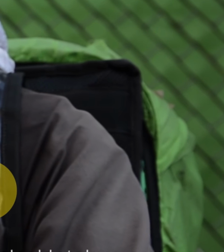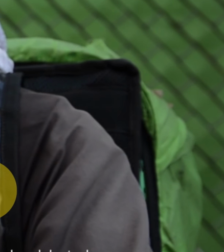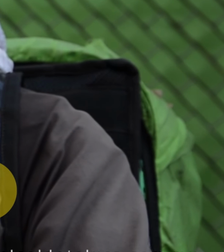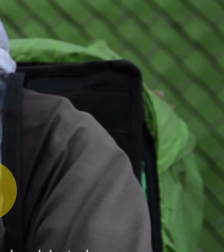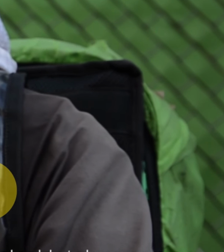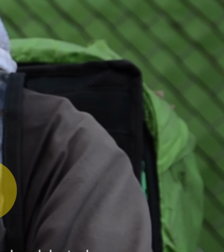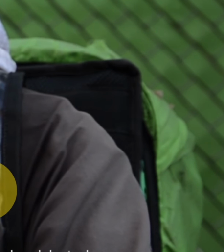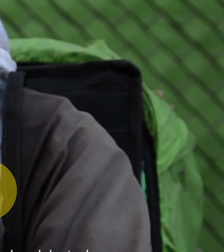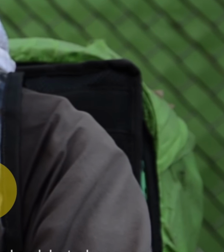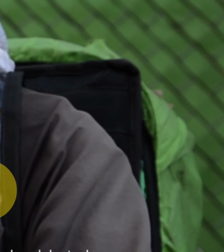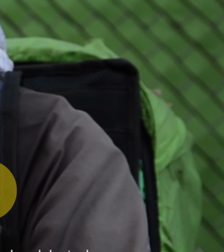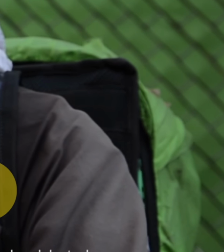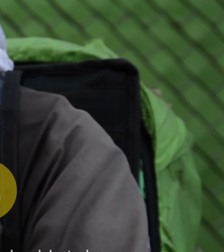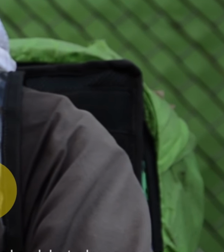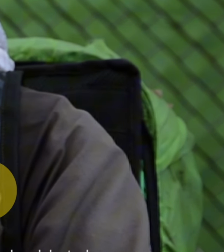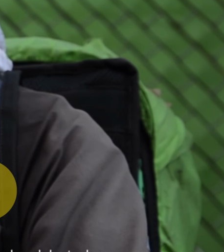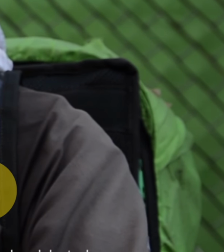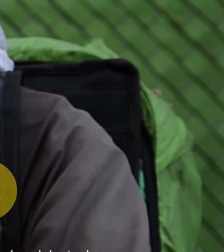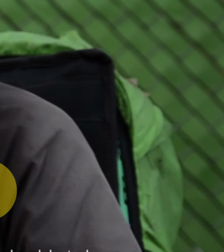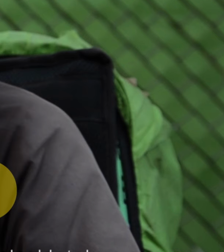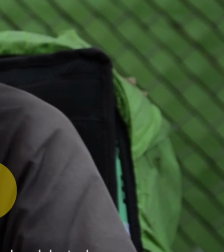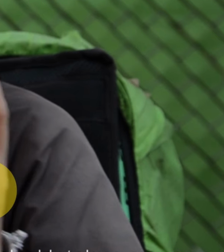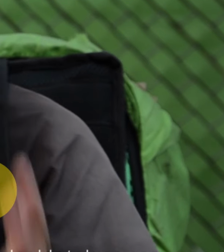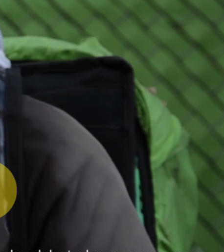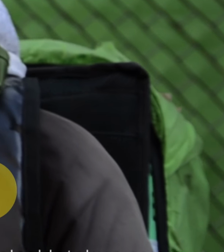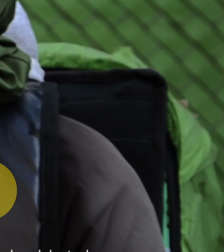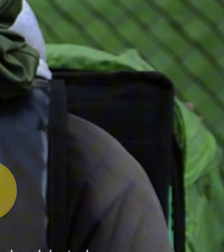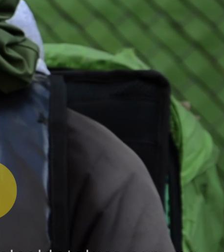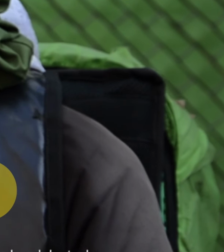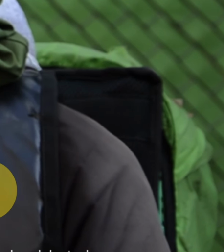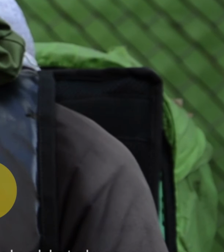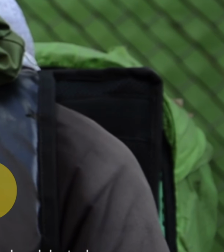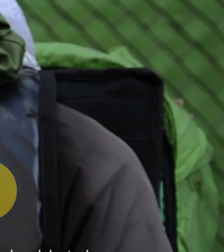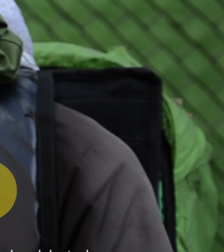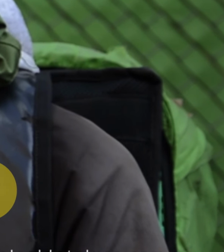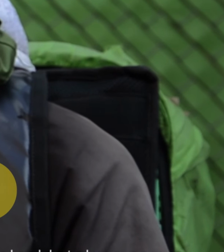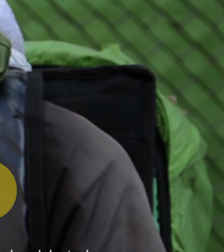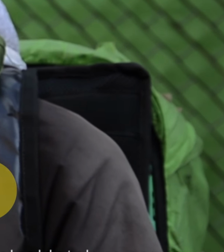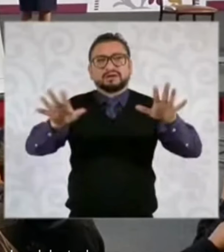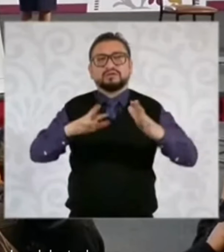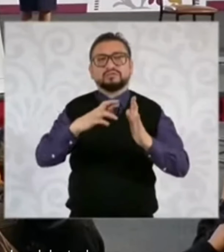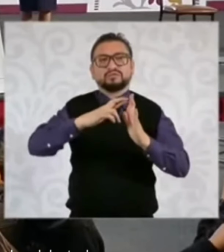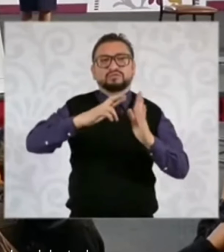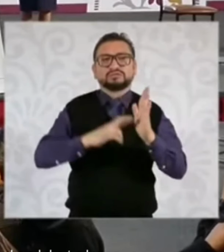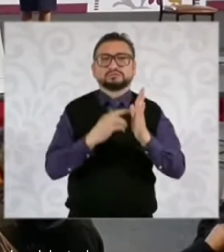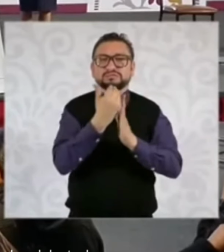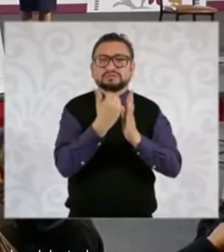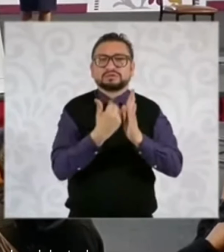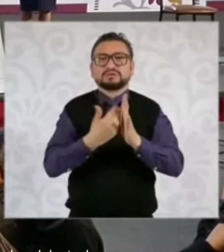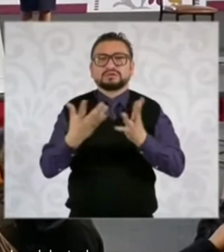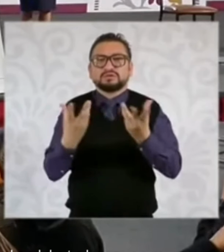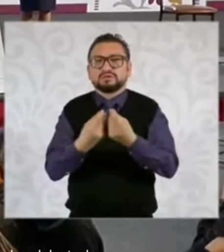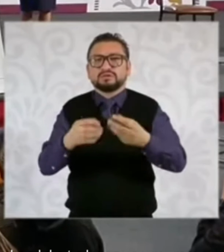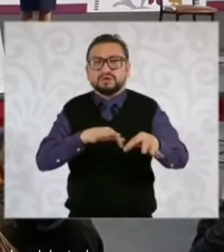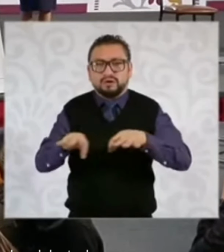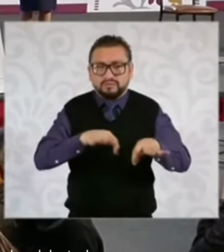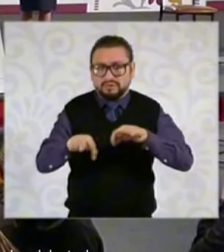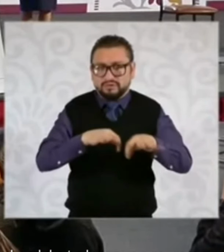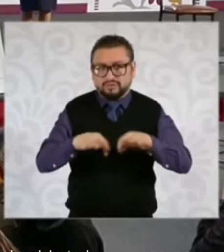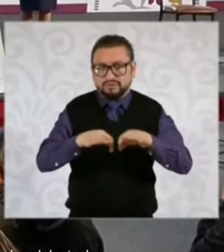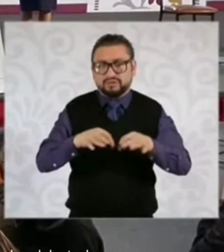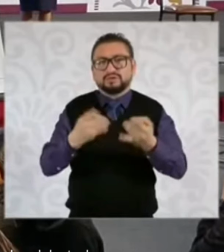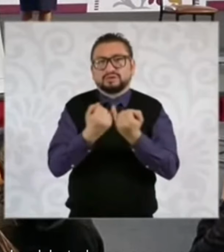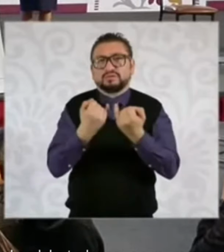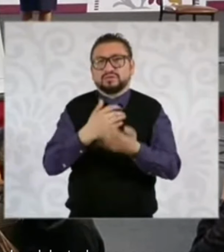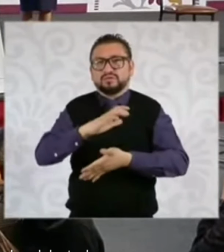Eso es lo que se dice, pero a muchos no les está gustando que van a tener que trabajar las 48 horas de ley. Que exista un registro de contrato